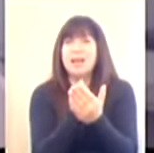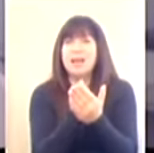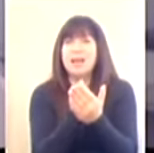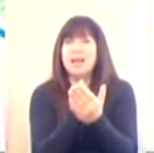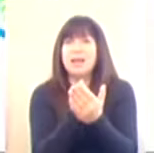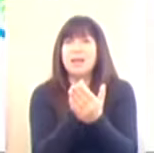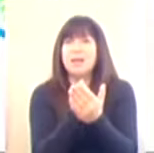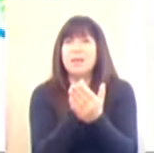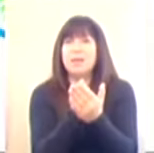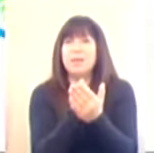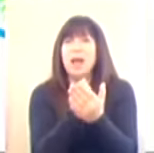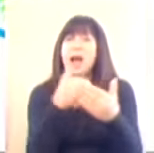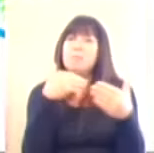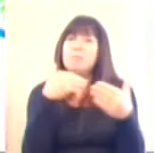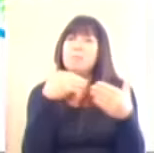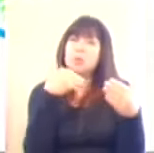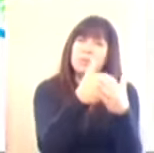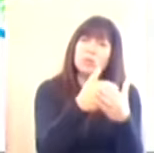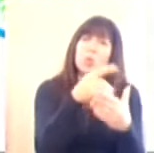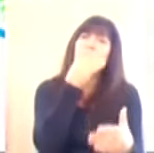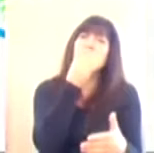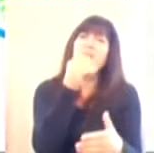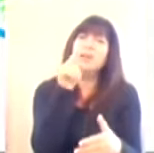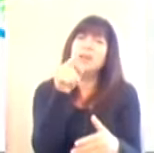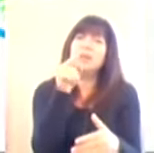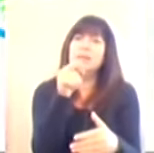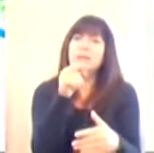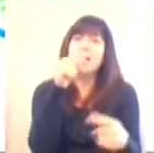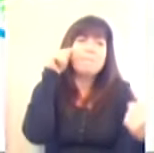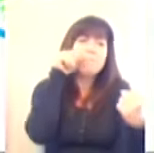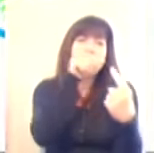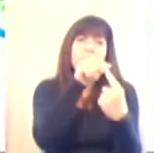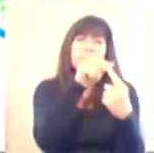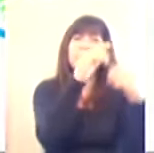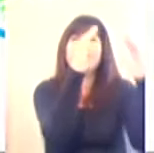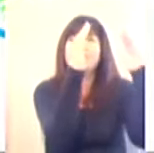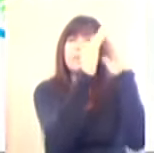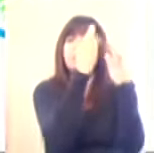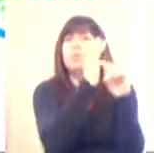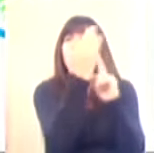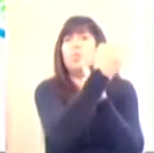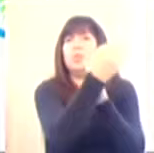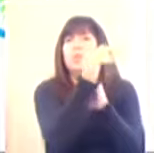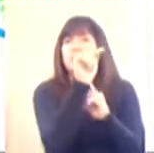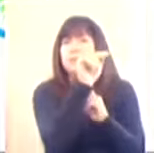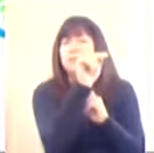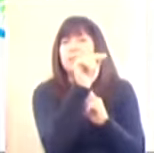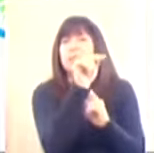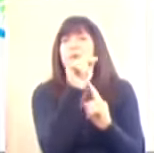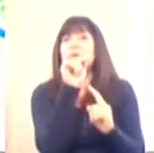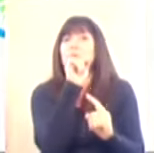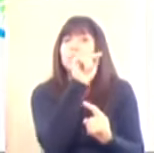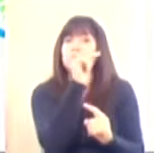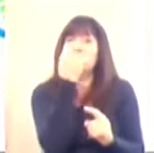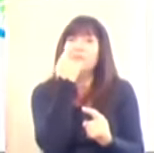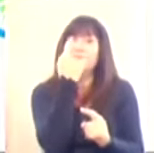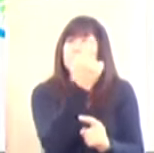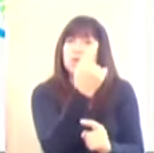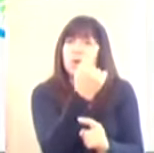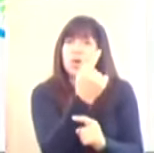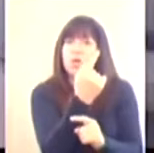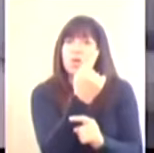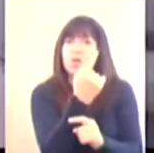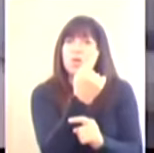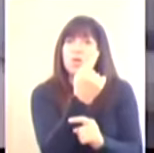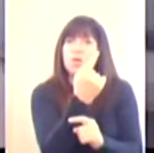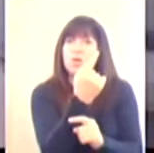aproximación, ¿no es cierto?, iluminadora desde la perspectiva de techo. En tu experiencia o en tu visión, lo